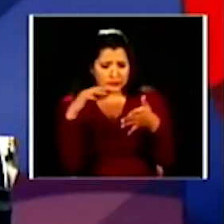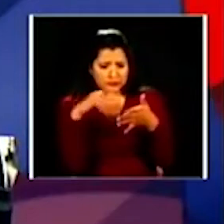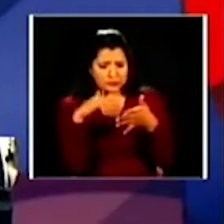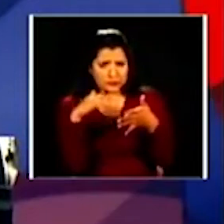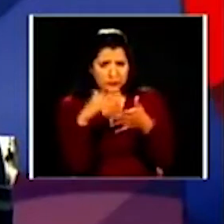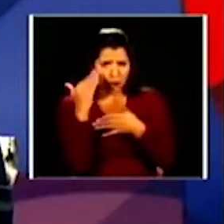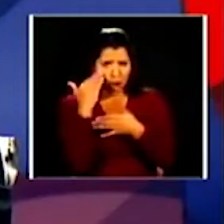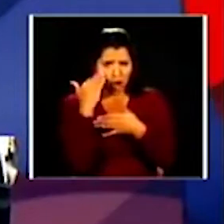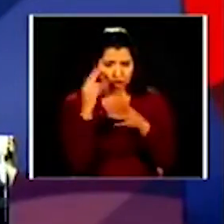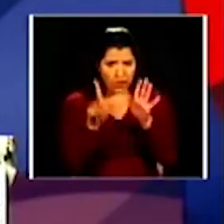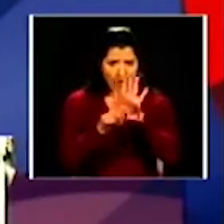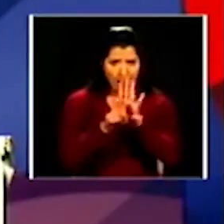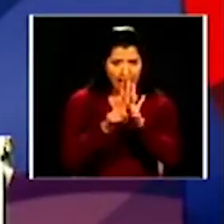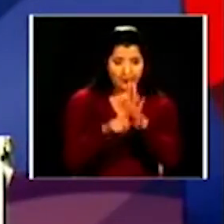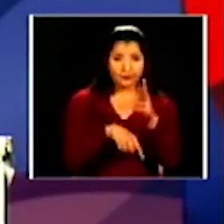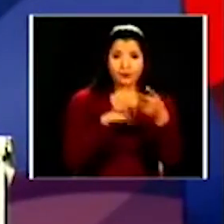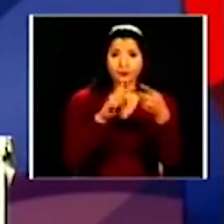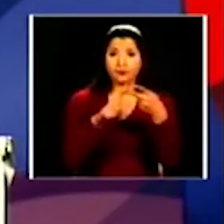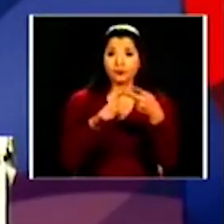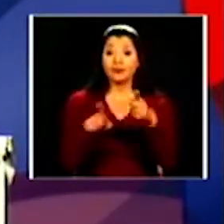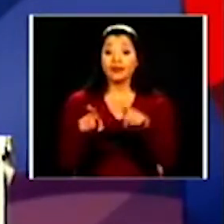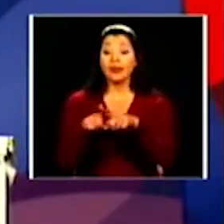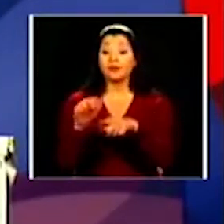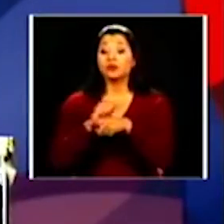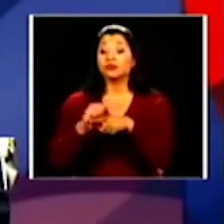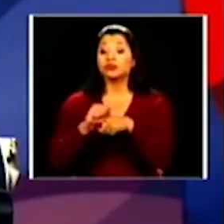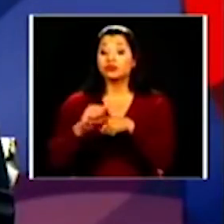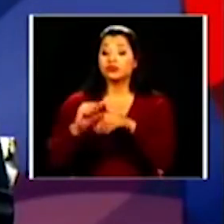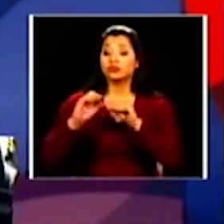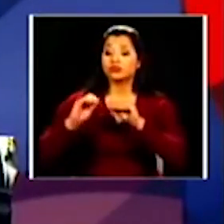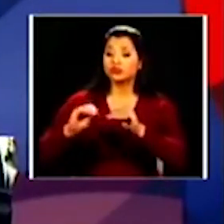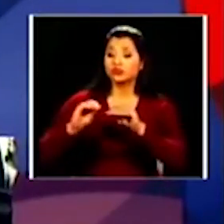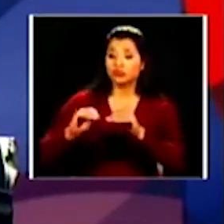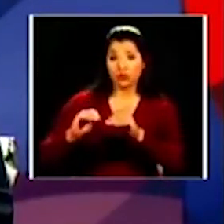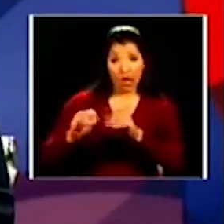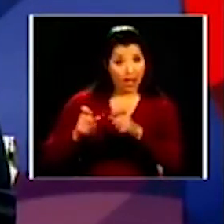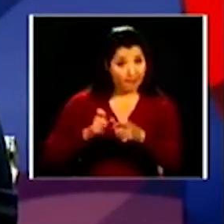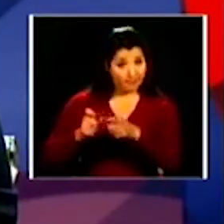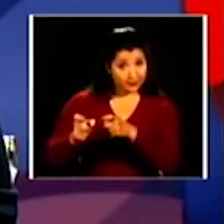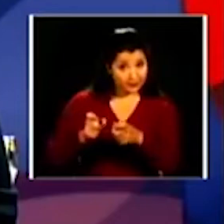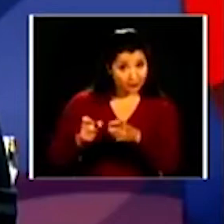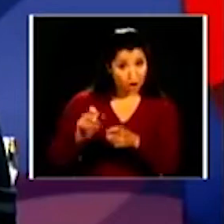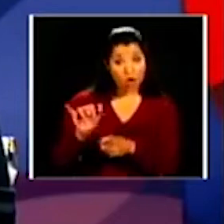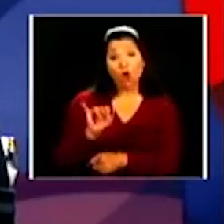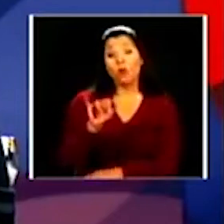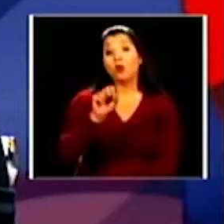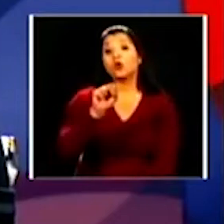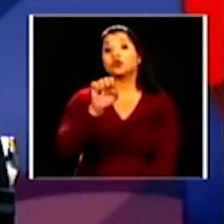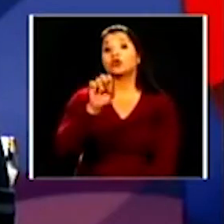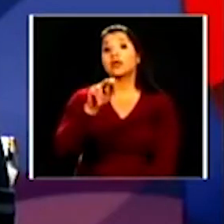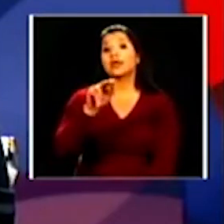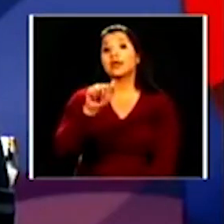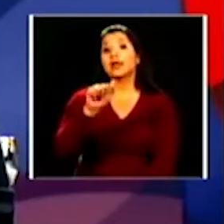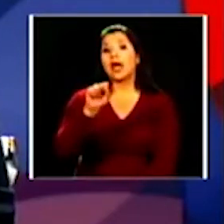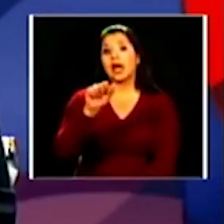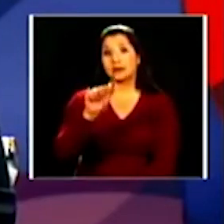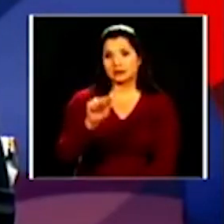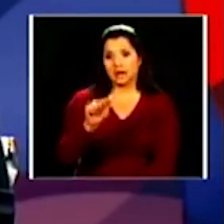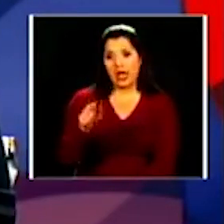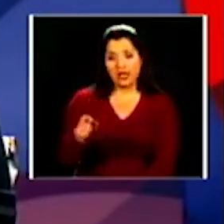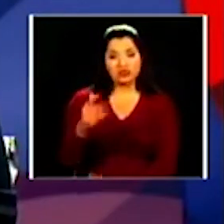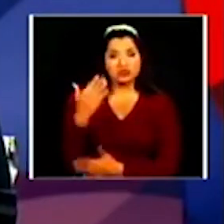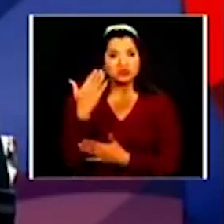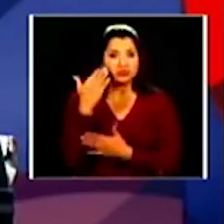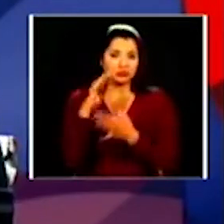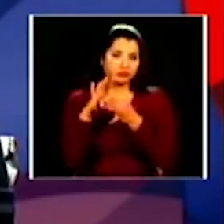tutela, también capacitando a órganos administrativos como el caso de SENASA, que tiene que ver todo con el tema